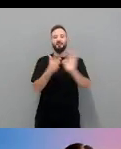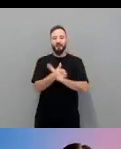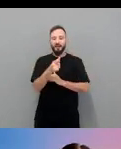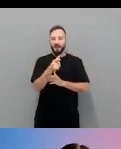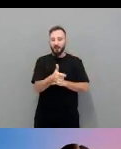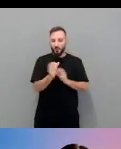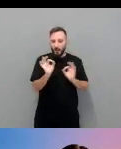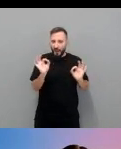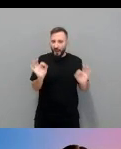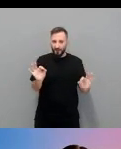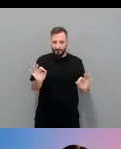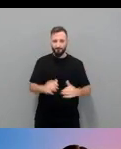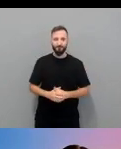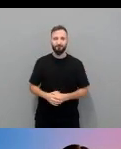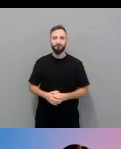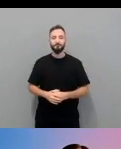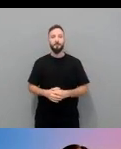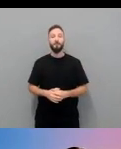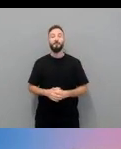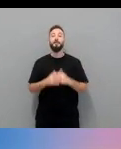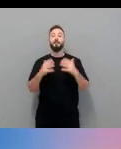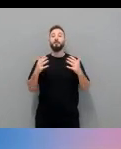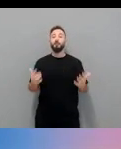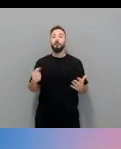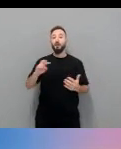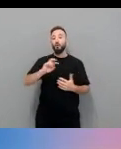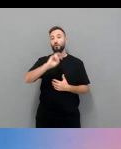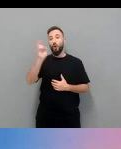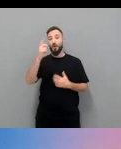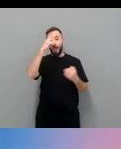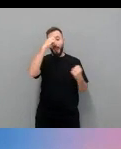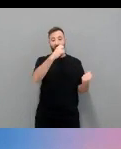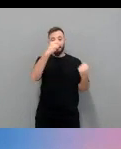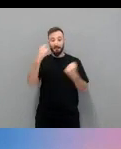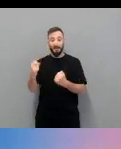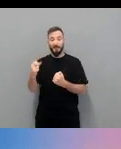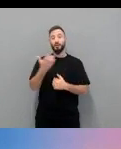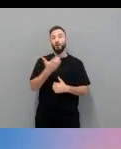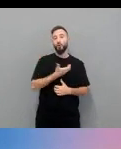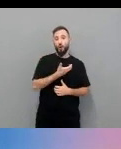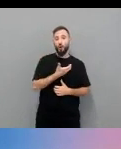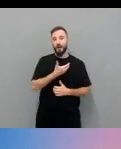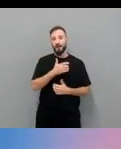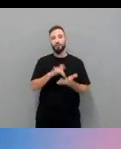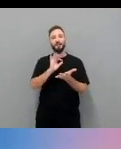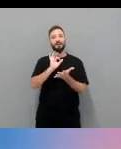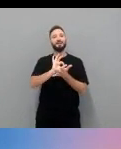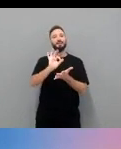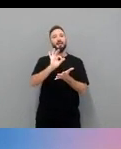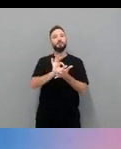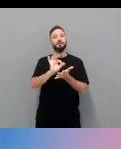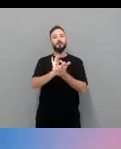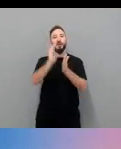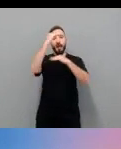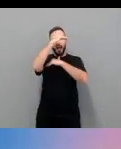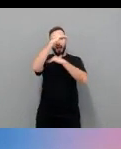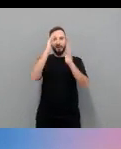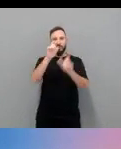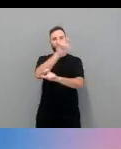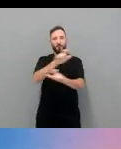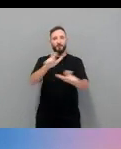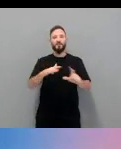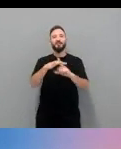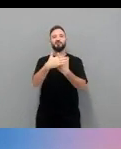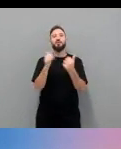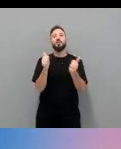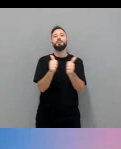¿sí? Y luego las entidades locales que participan en la gestión de servicios de atención a personas en situación de dependencia.